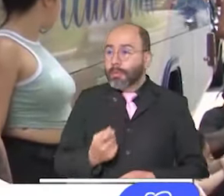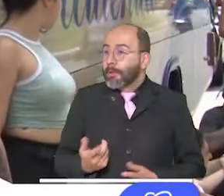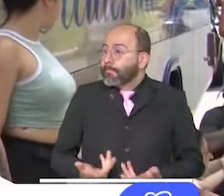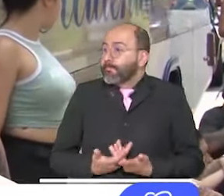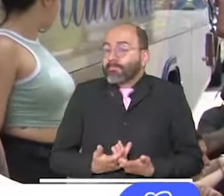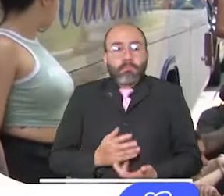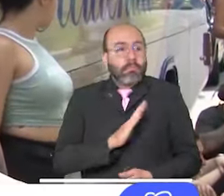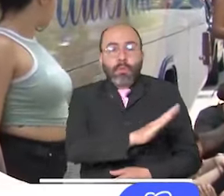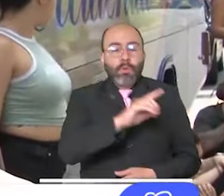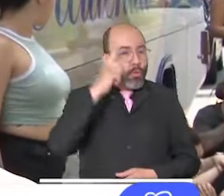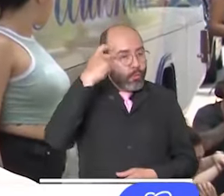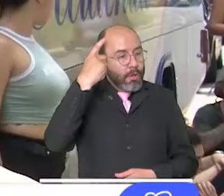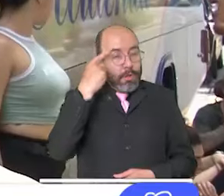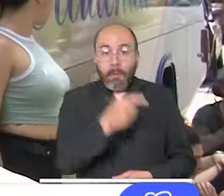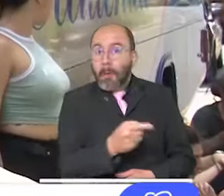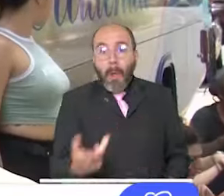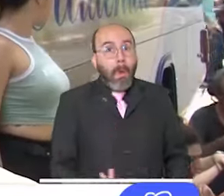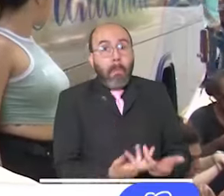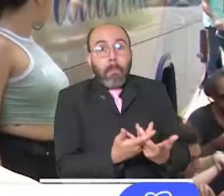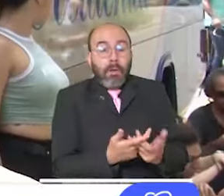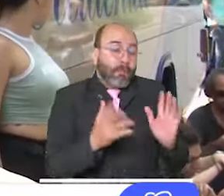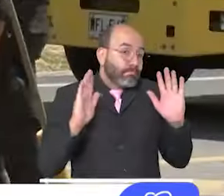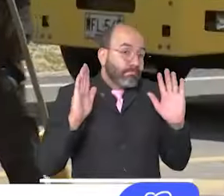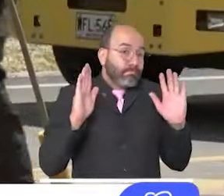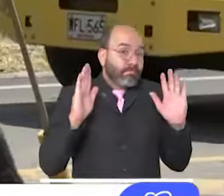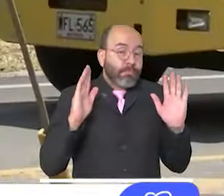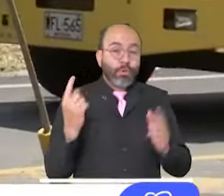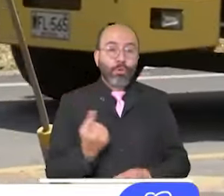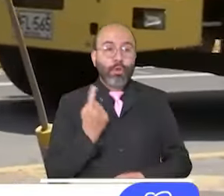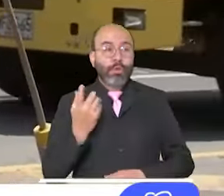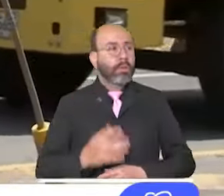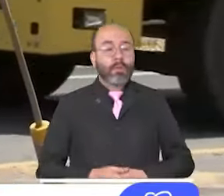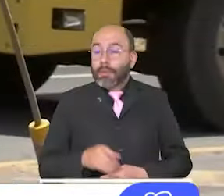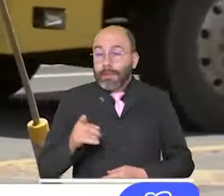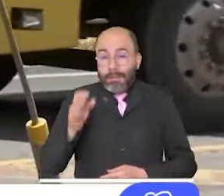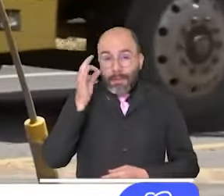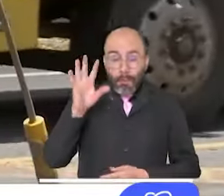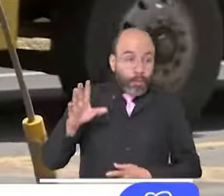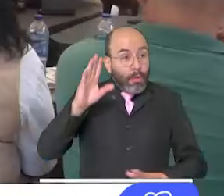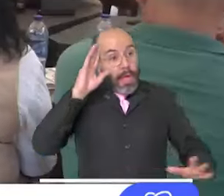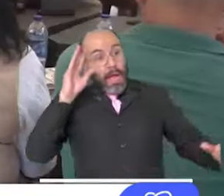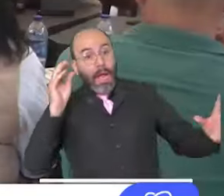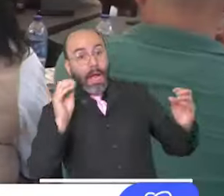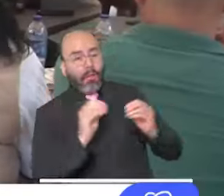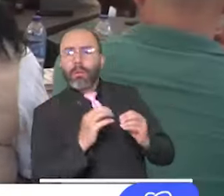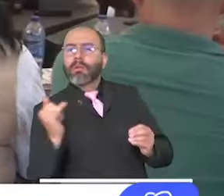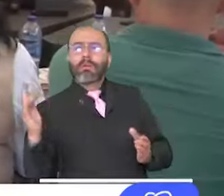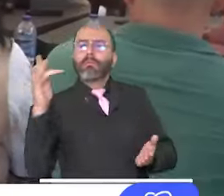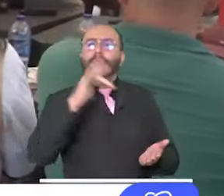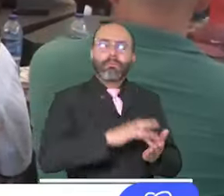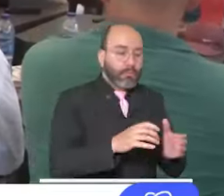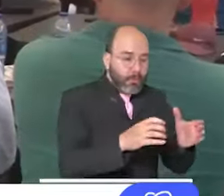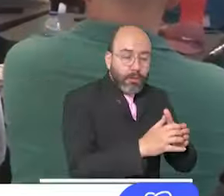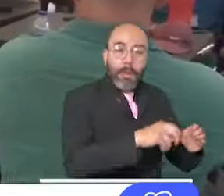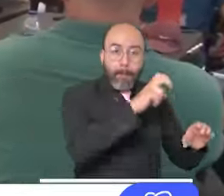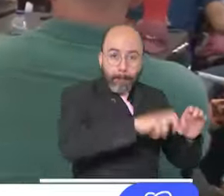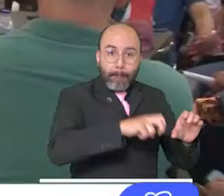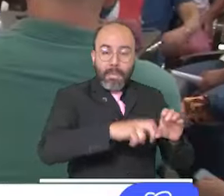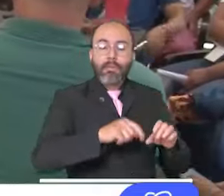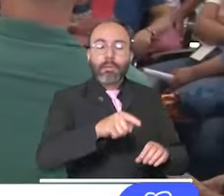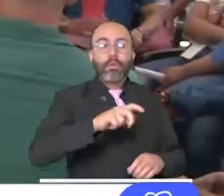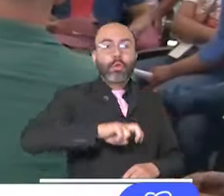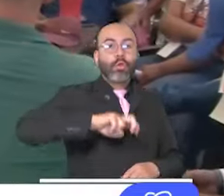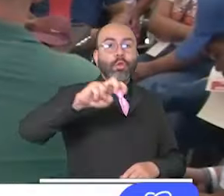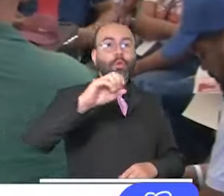gobierno dice absolutamente nada que estamos totalmente solos se habla de una posible negociación con la presencia de Mineros del noroeste de Antioquia sin